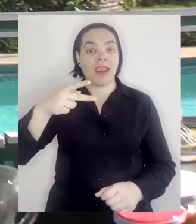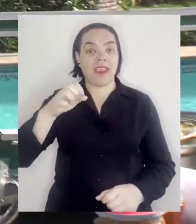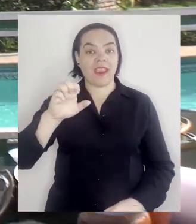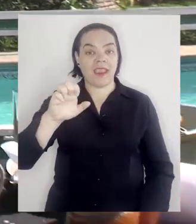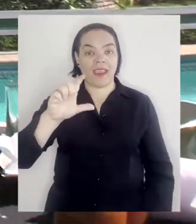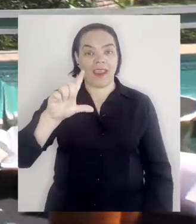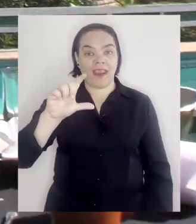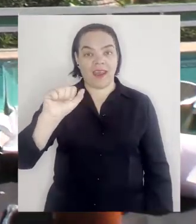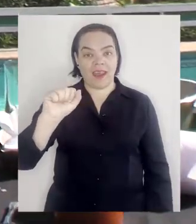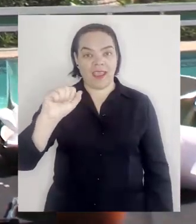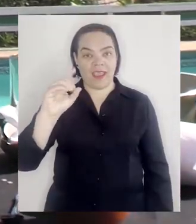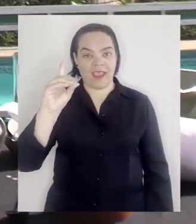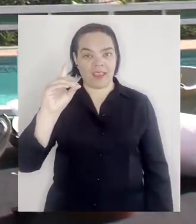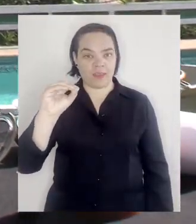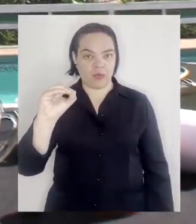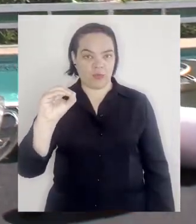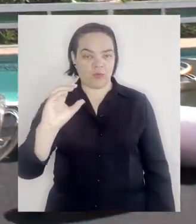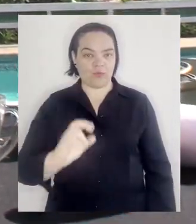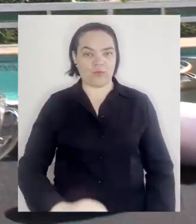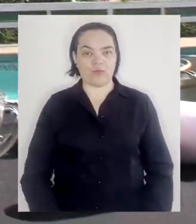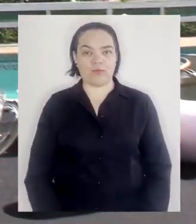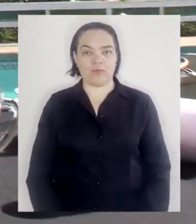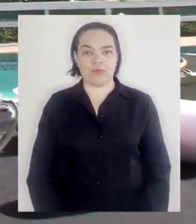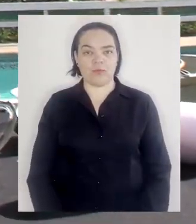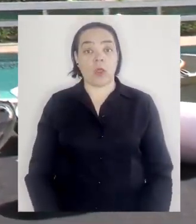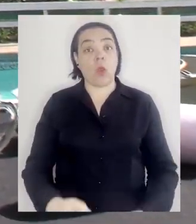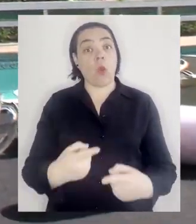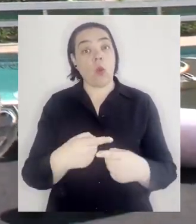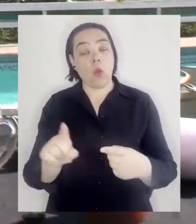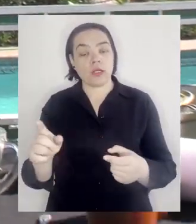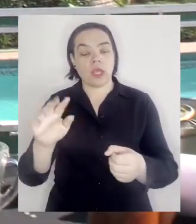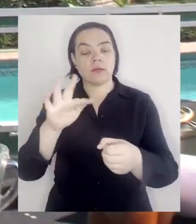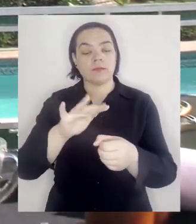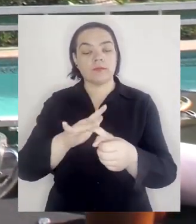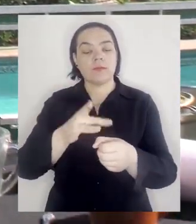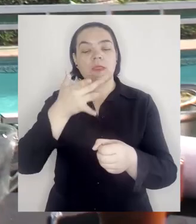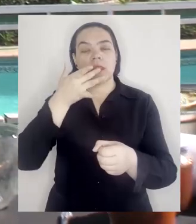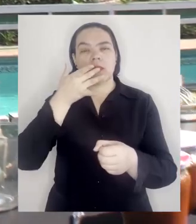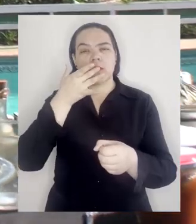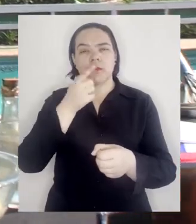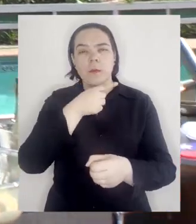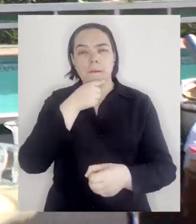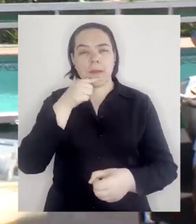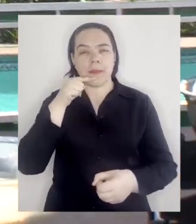eso. Sí. Perfecto. Ya, y con otra mermeladita para que quede